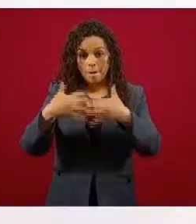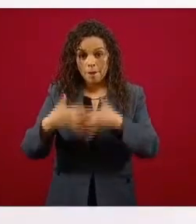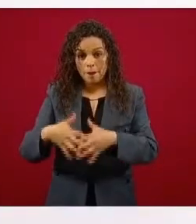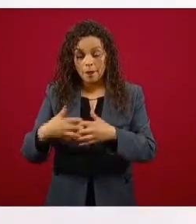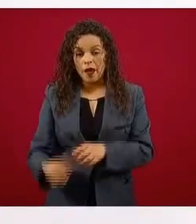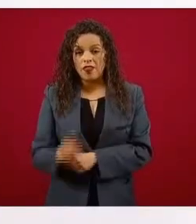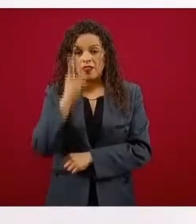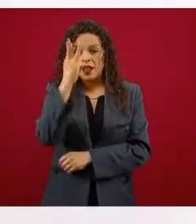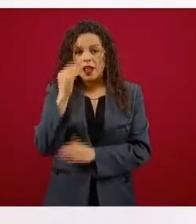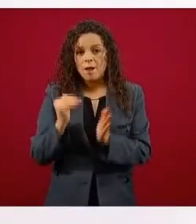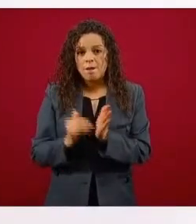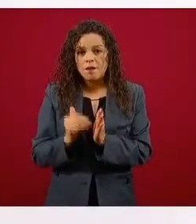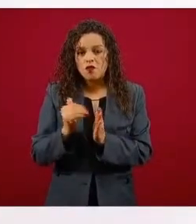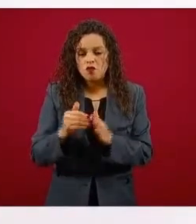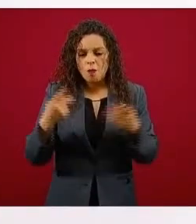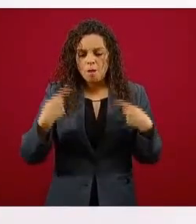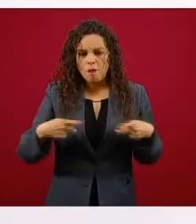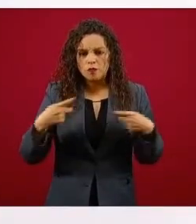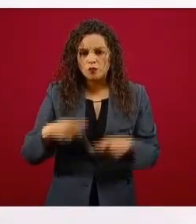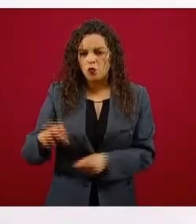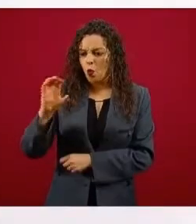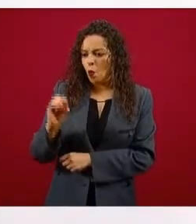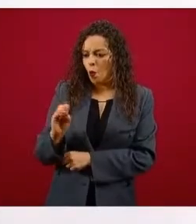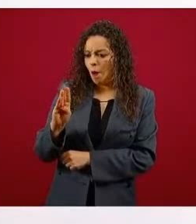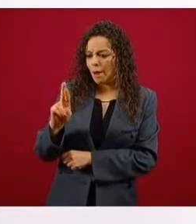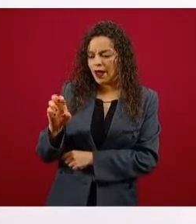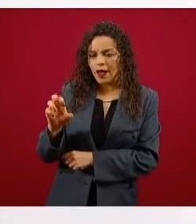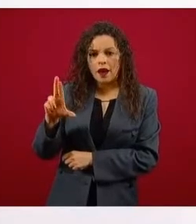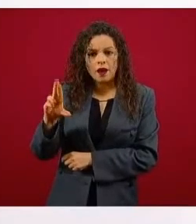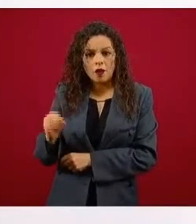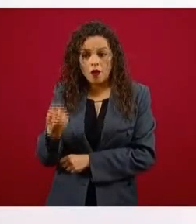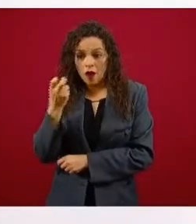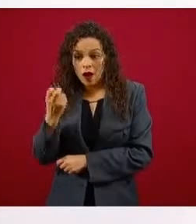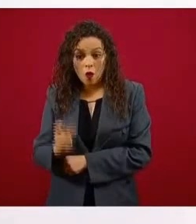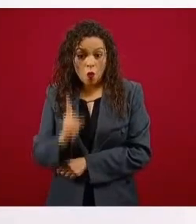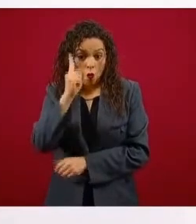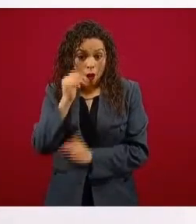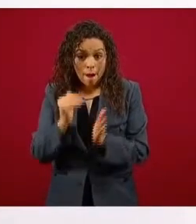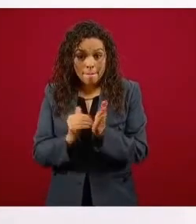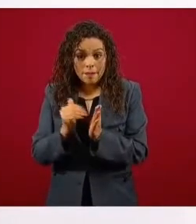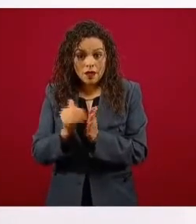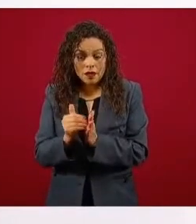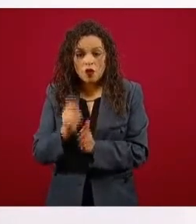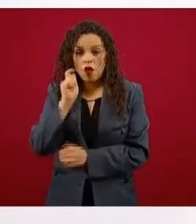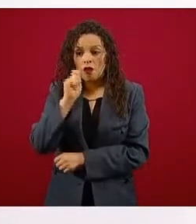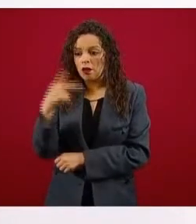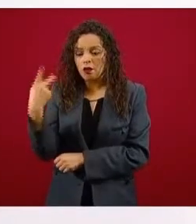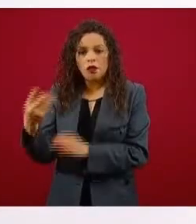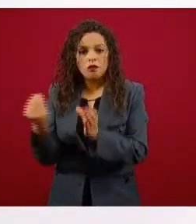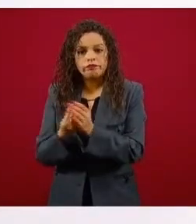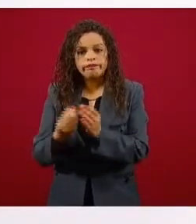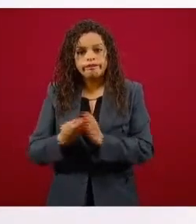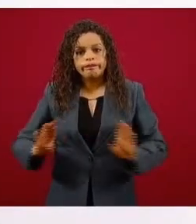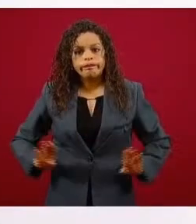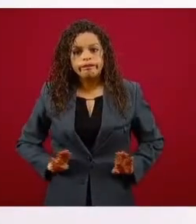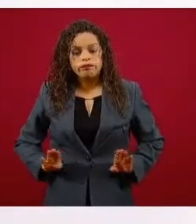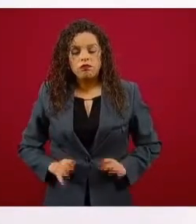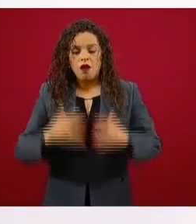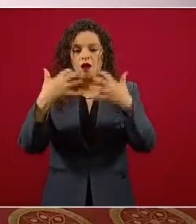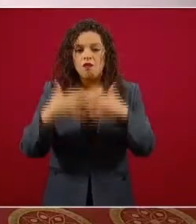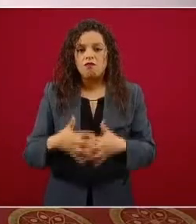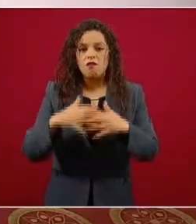de obreros y que de ellos 1 millón pertenece a la industria